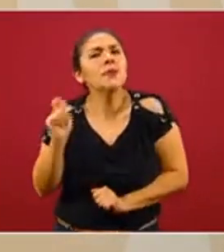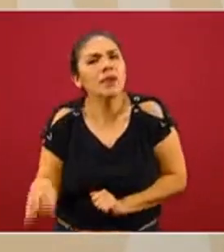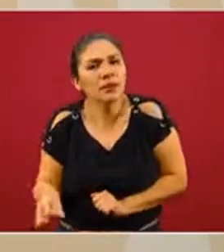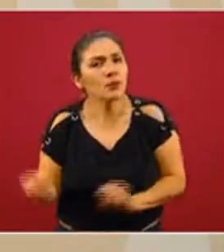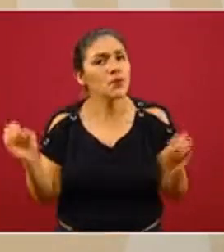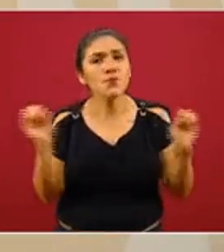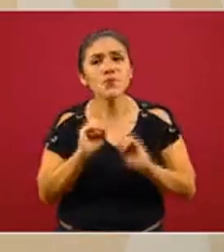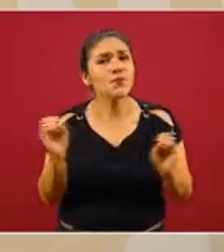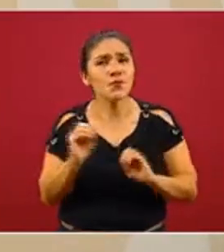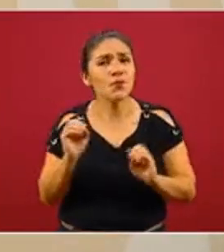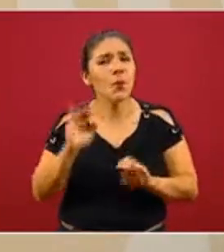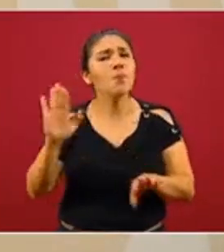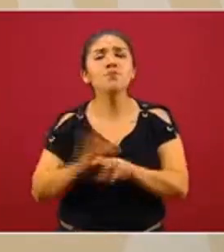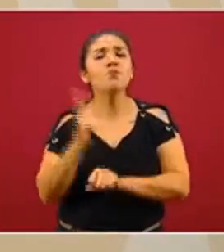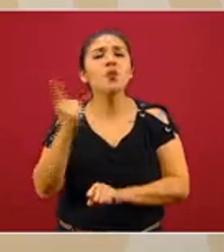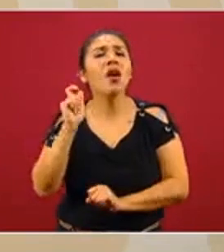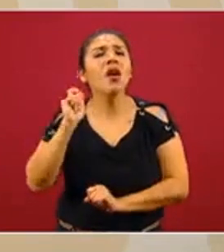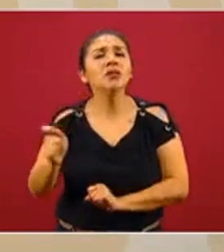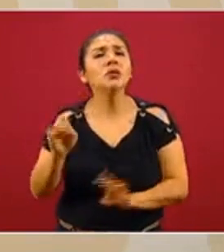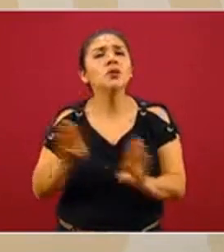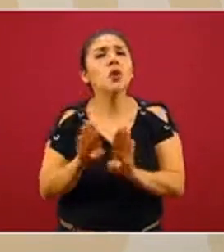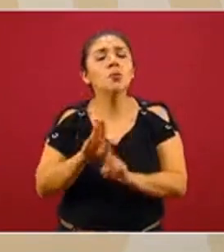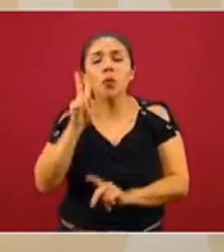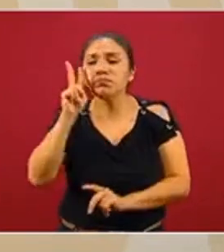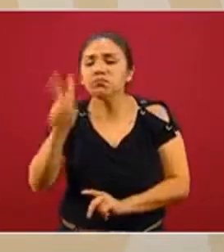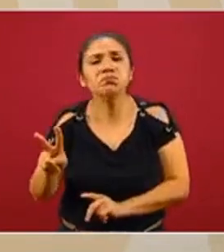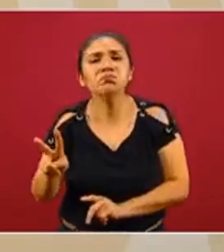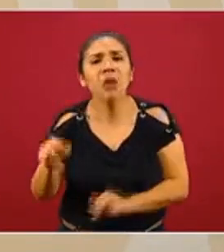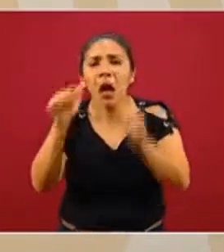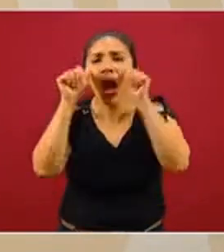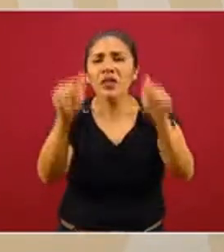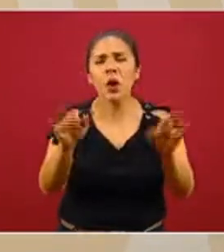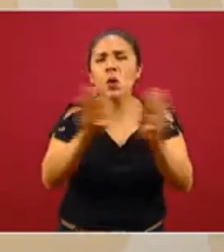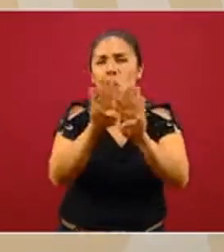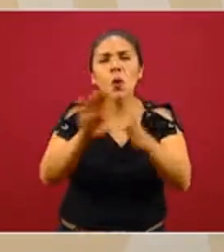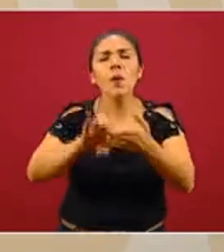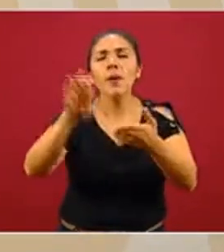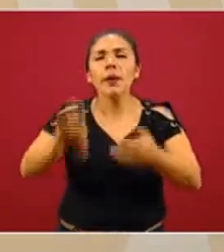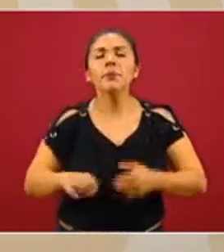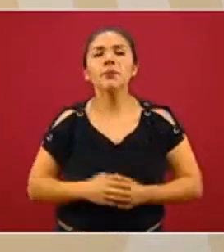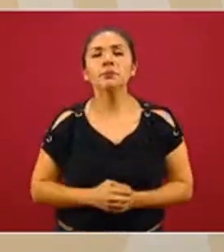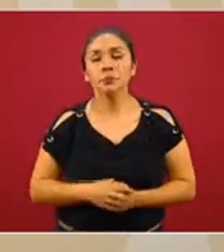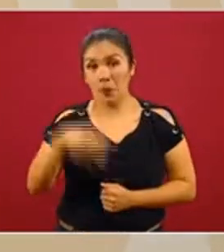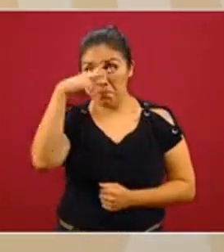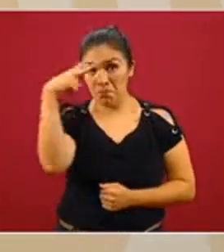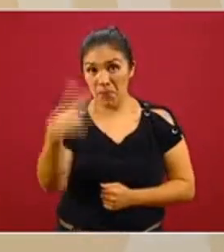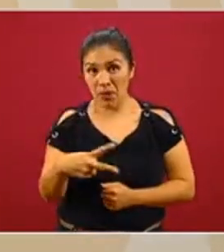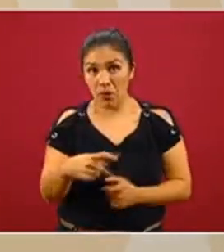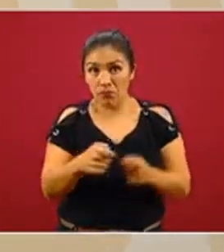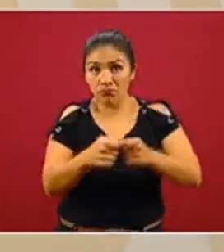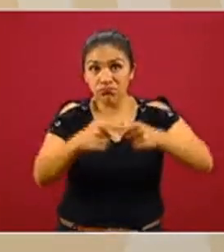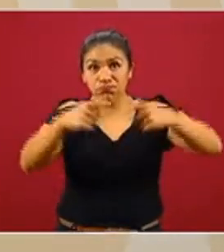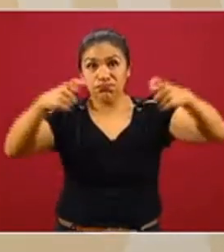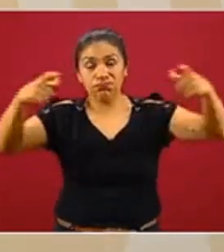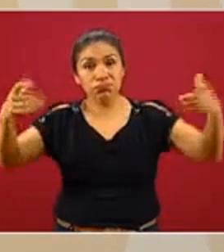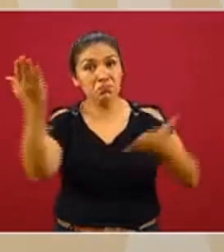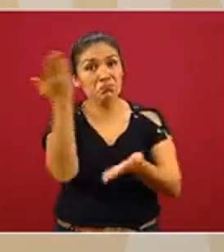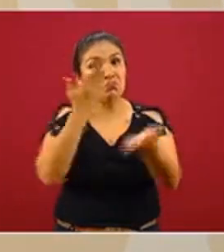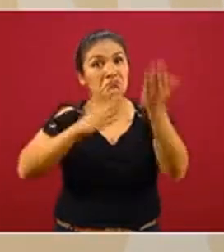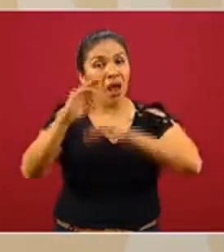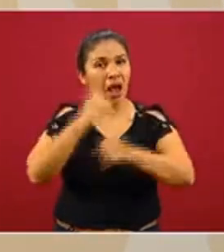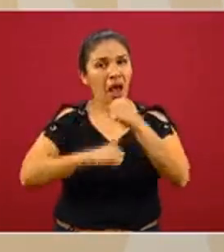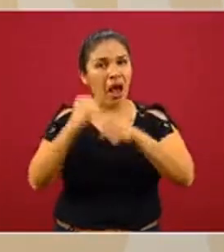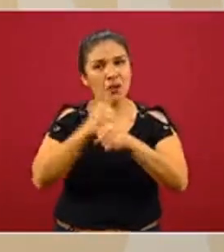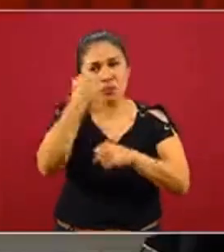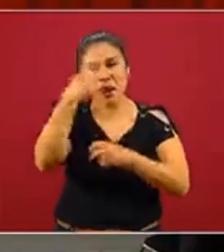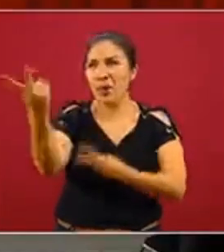por no estar justamente en la mira. Le pongo un ejemplo, el hecho de que México haya crecido tanto en los últimos años en la atracción